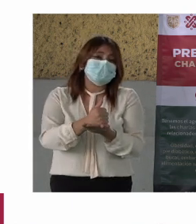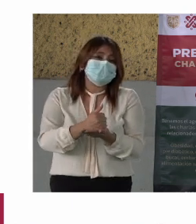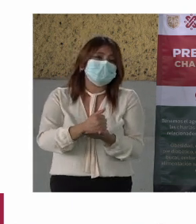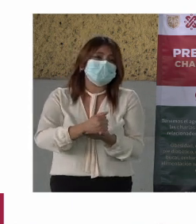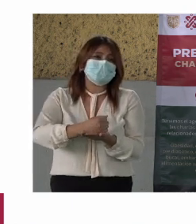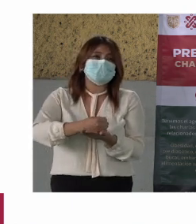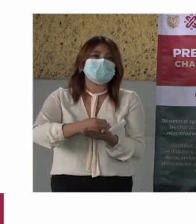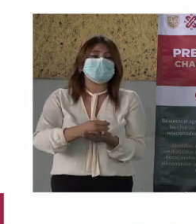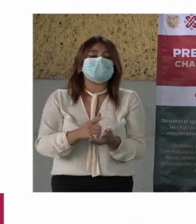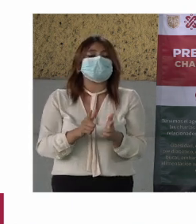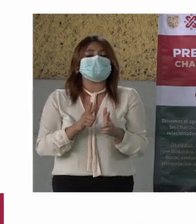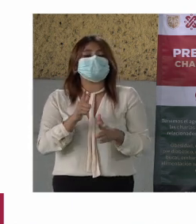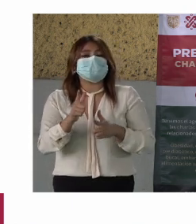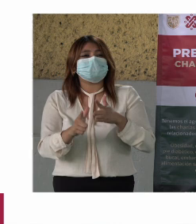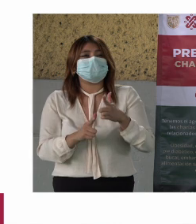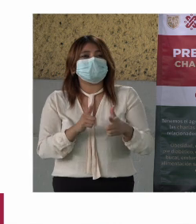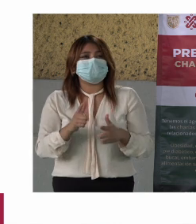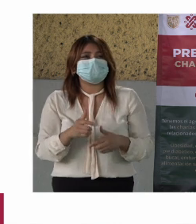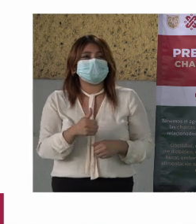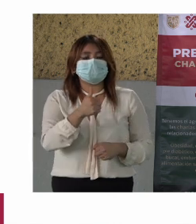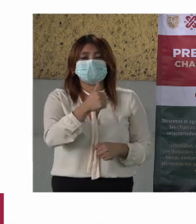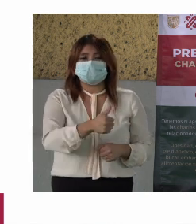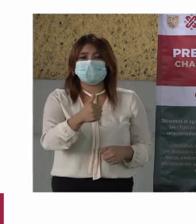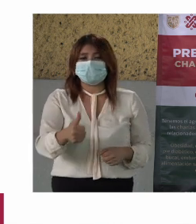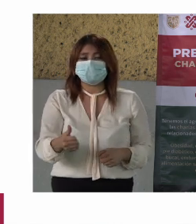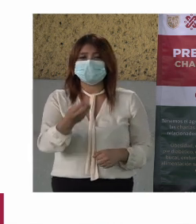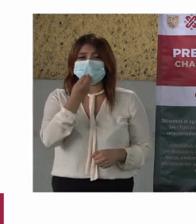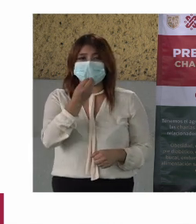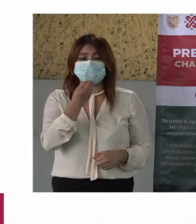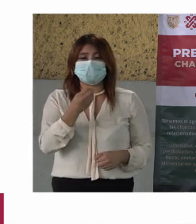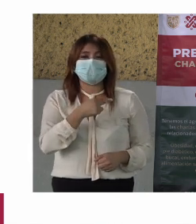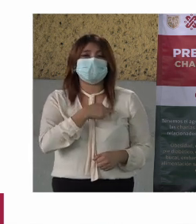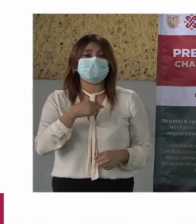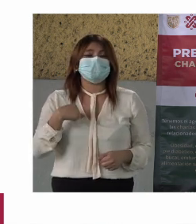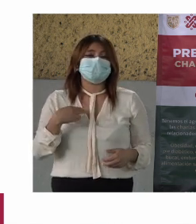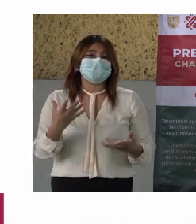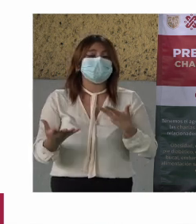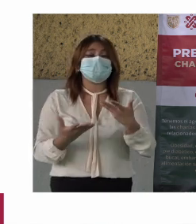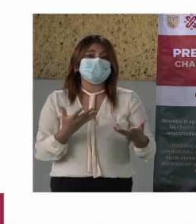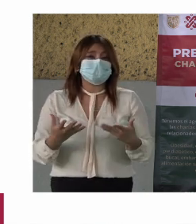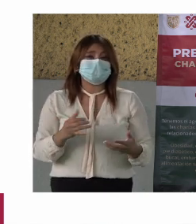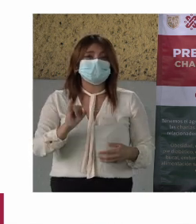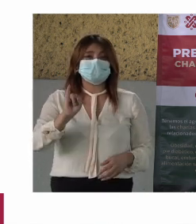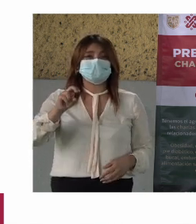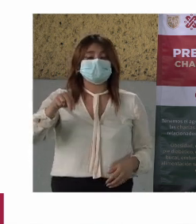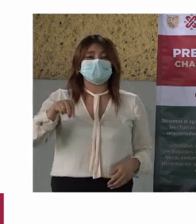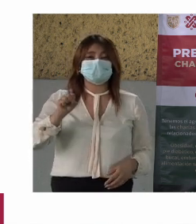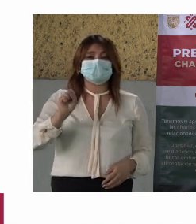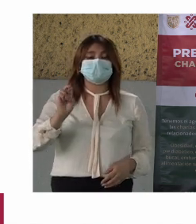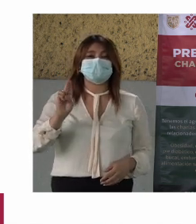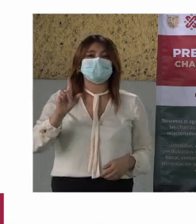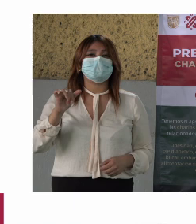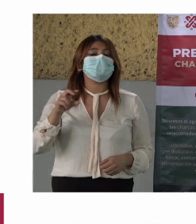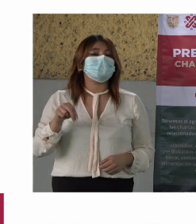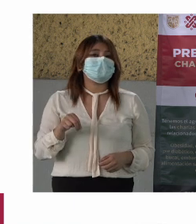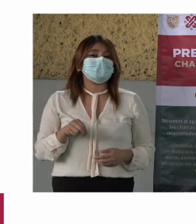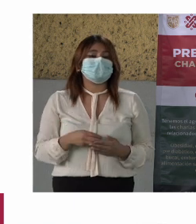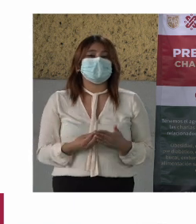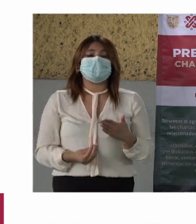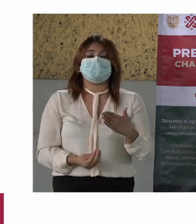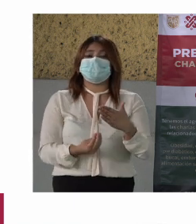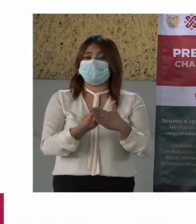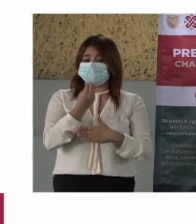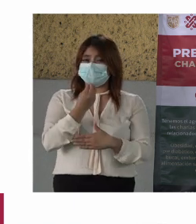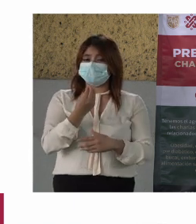Entonces decíamos que cada vez que comemos secretamos insulina. Y es justo lo que estamos viendo aquí, el desayuno, comida y cena.